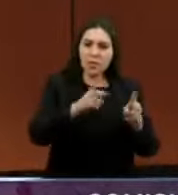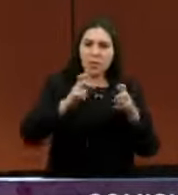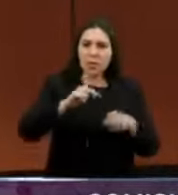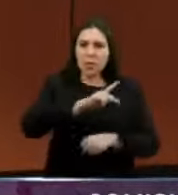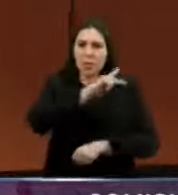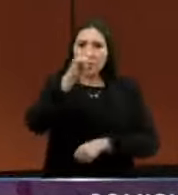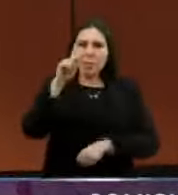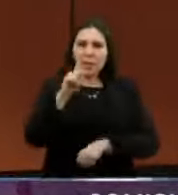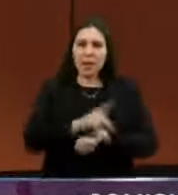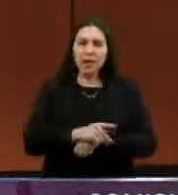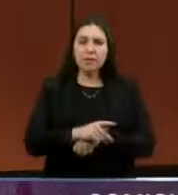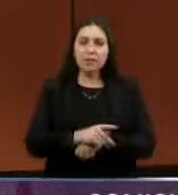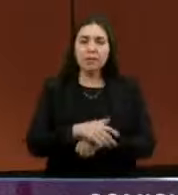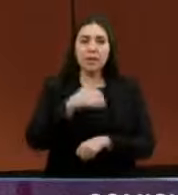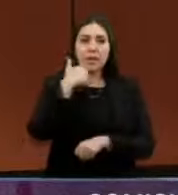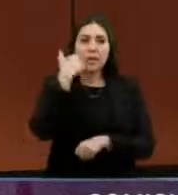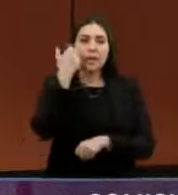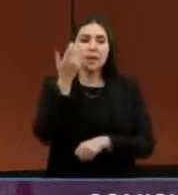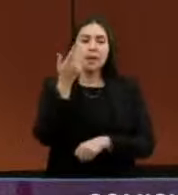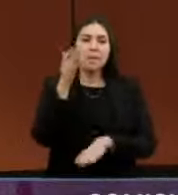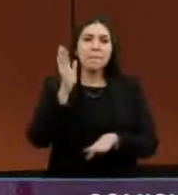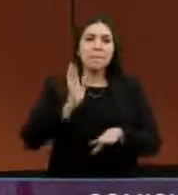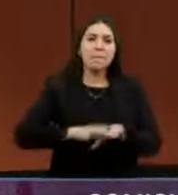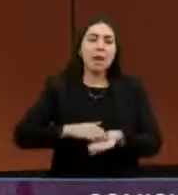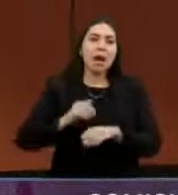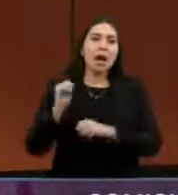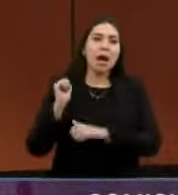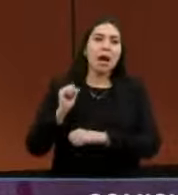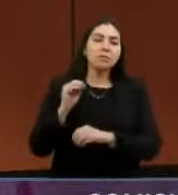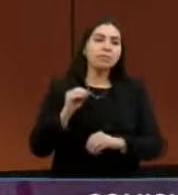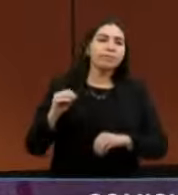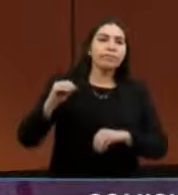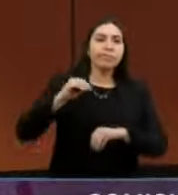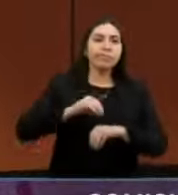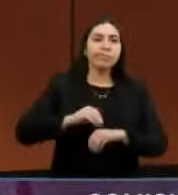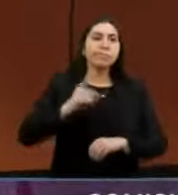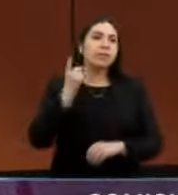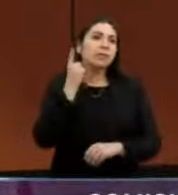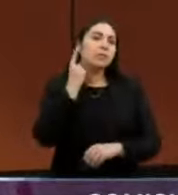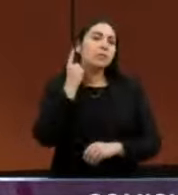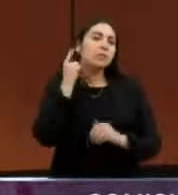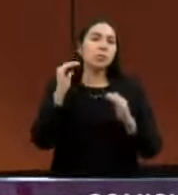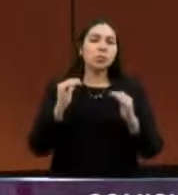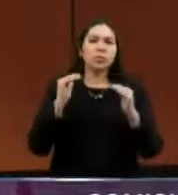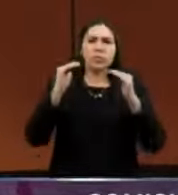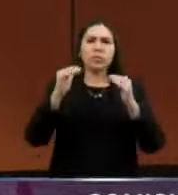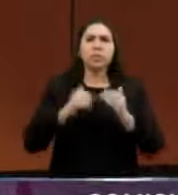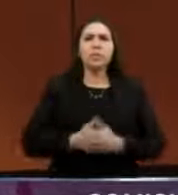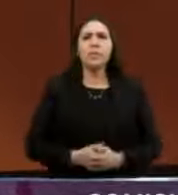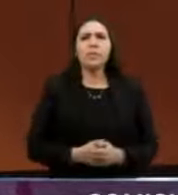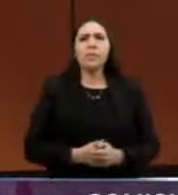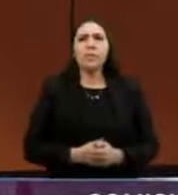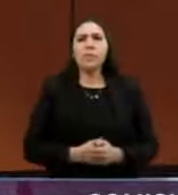haciendo esta sobrerepresentación. No se puede entender por